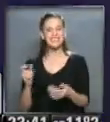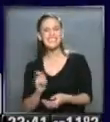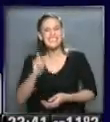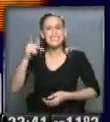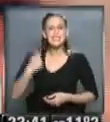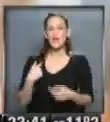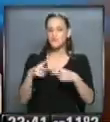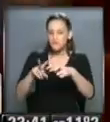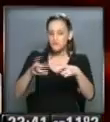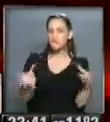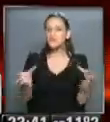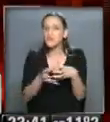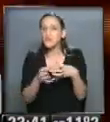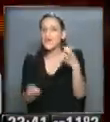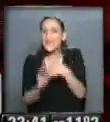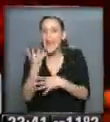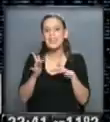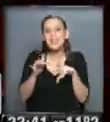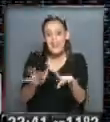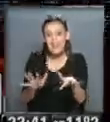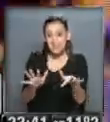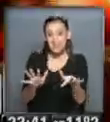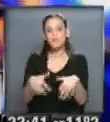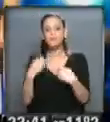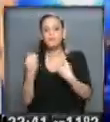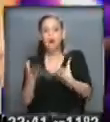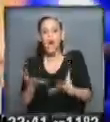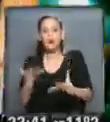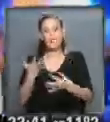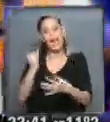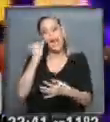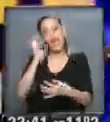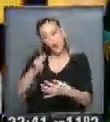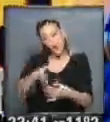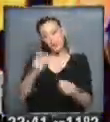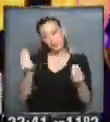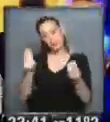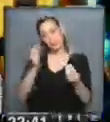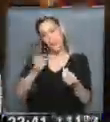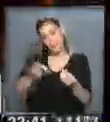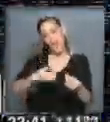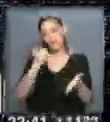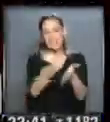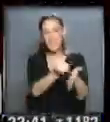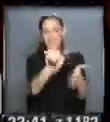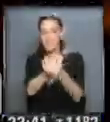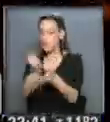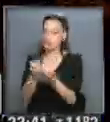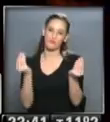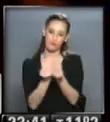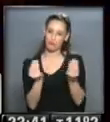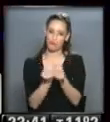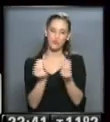con una red porque conocemos muchos ellos igual que nosotros en toda la provincia y